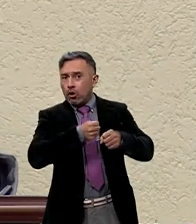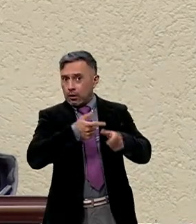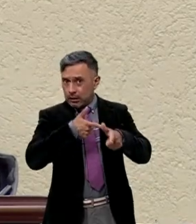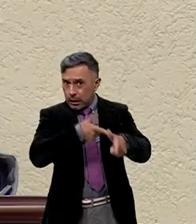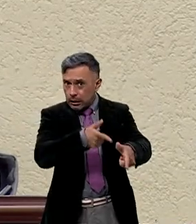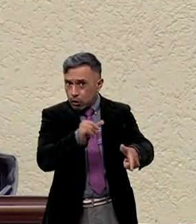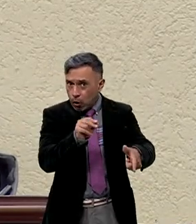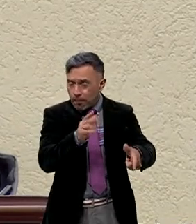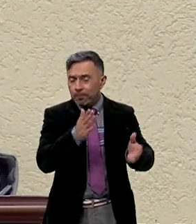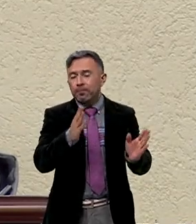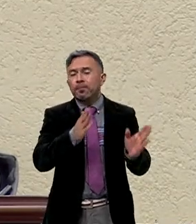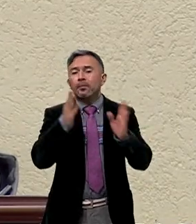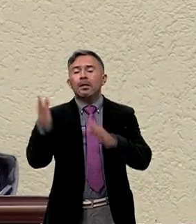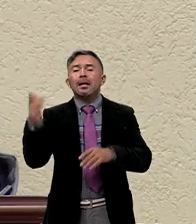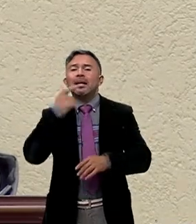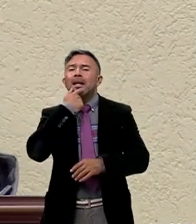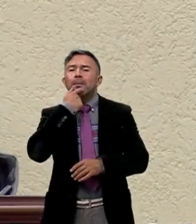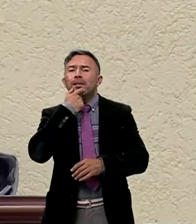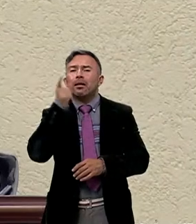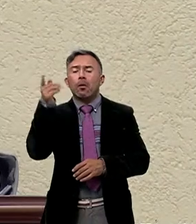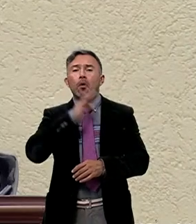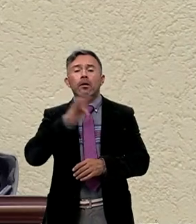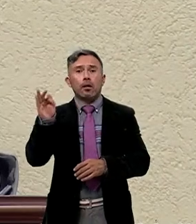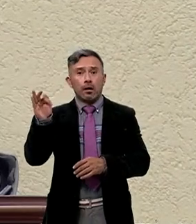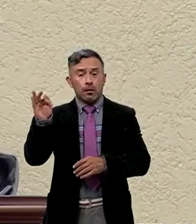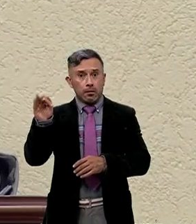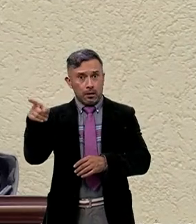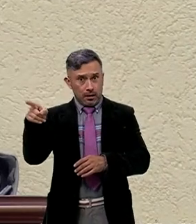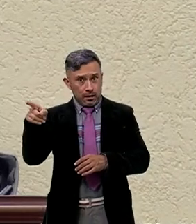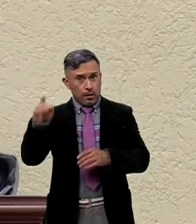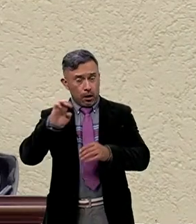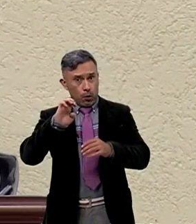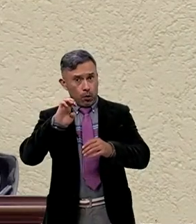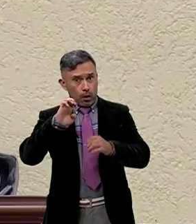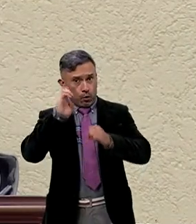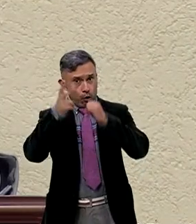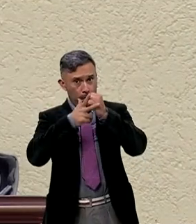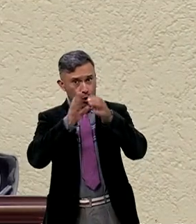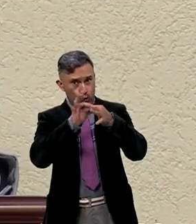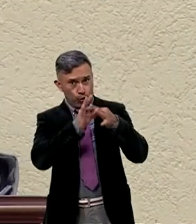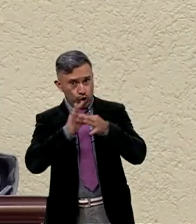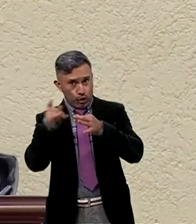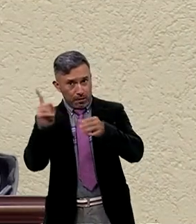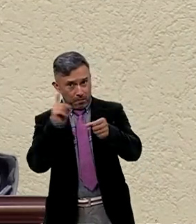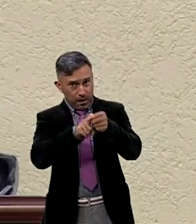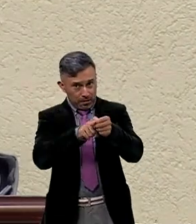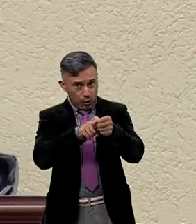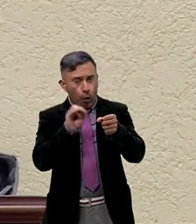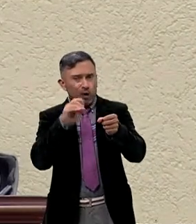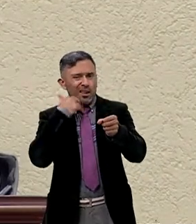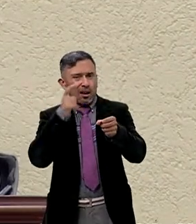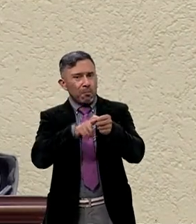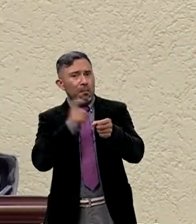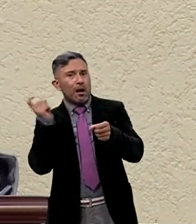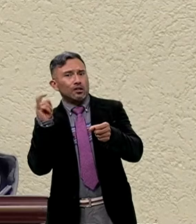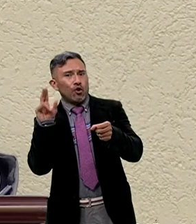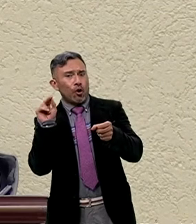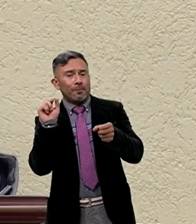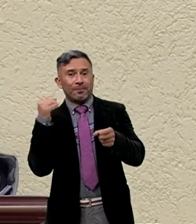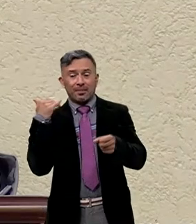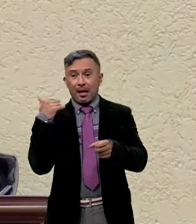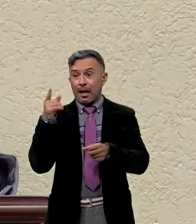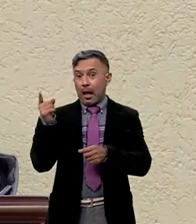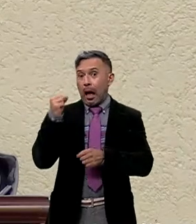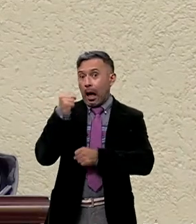definir si ese país más se mantenía la unión europea debía abandonarla en colombia' ese mismo año para ratificar